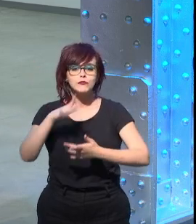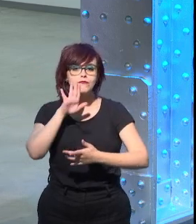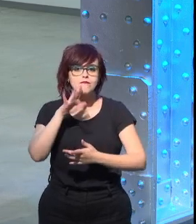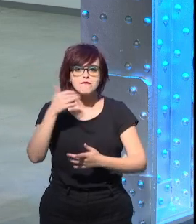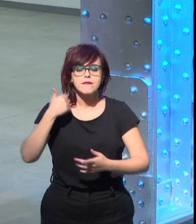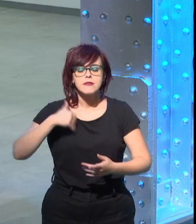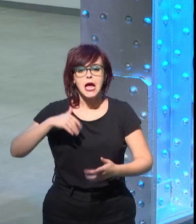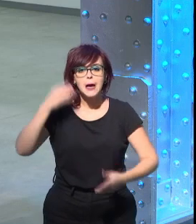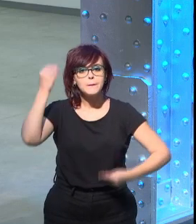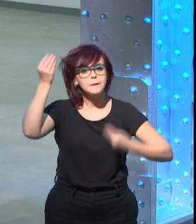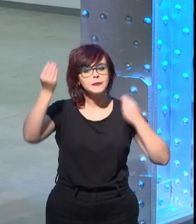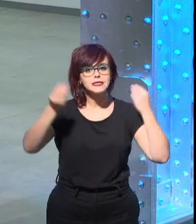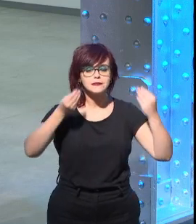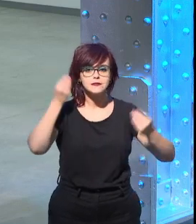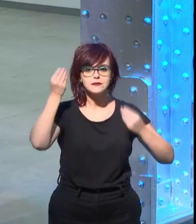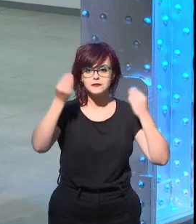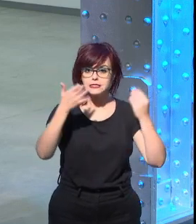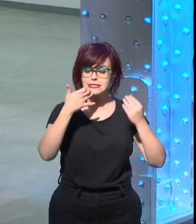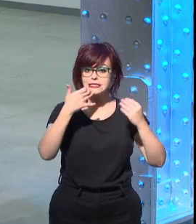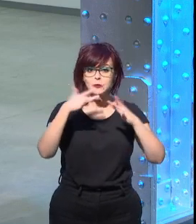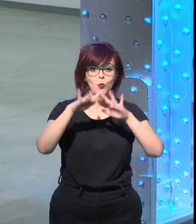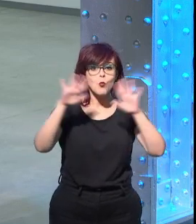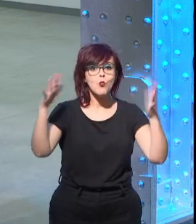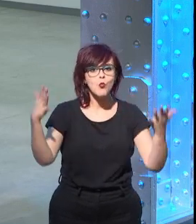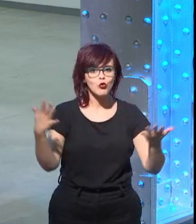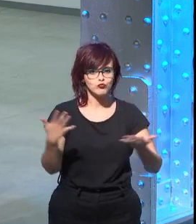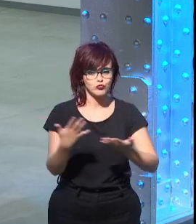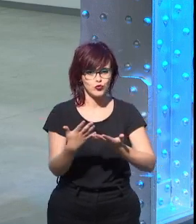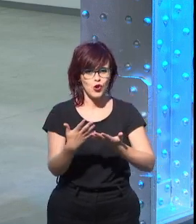solo el hecho de que haya en el mundo